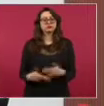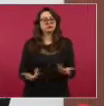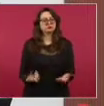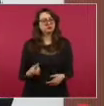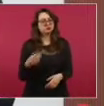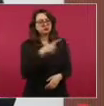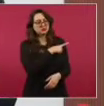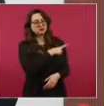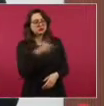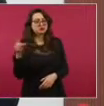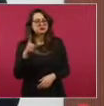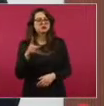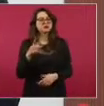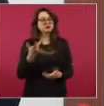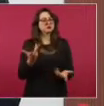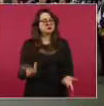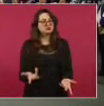abominables,